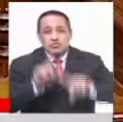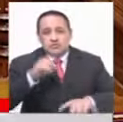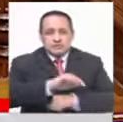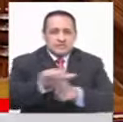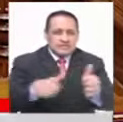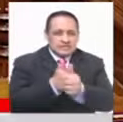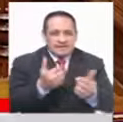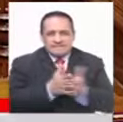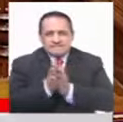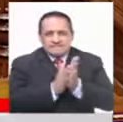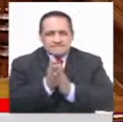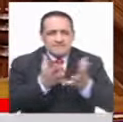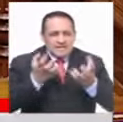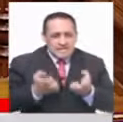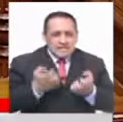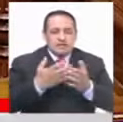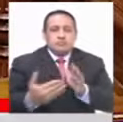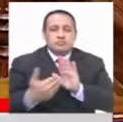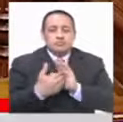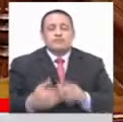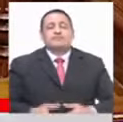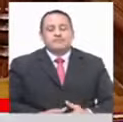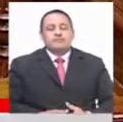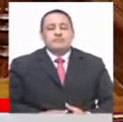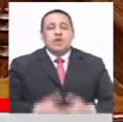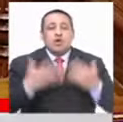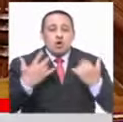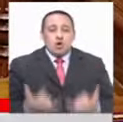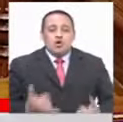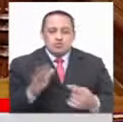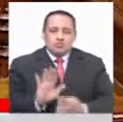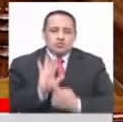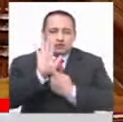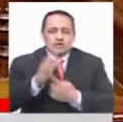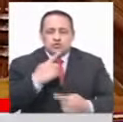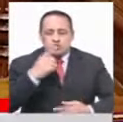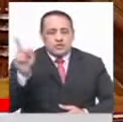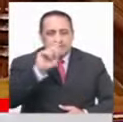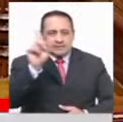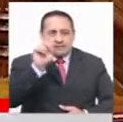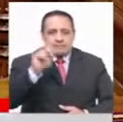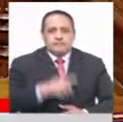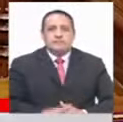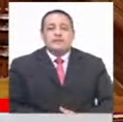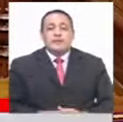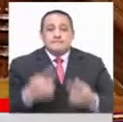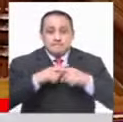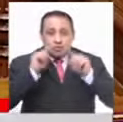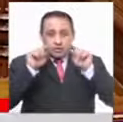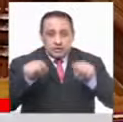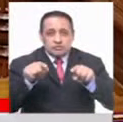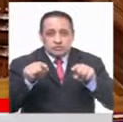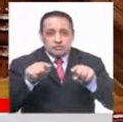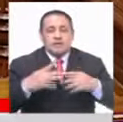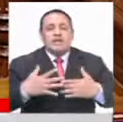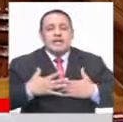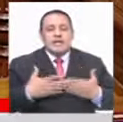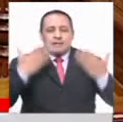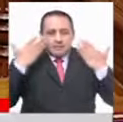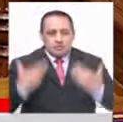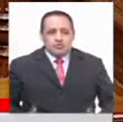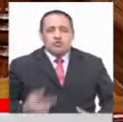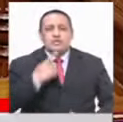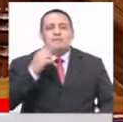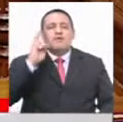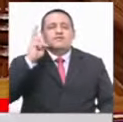promotores. Sin embargo, hoy se demostrará que ello no es así. Para ello, en mi condición de